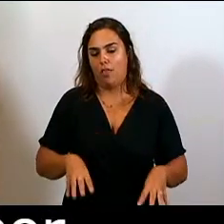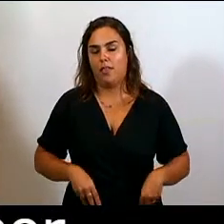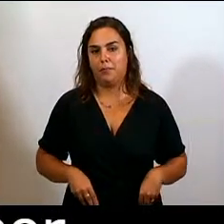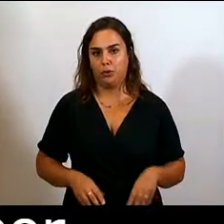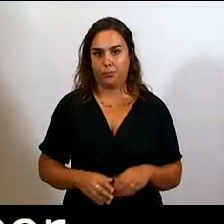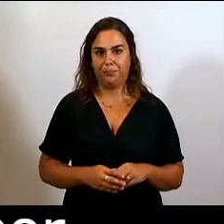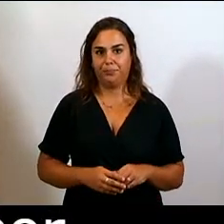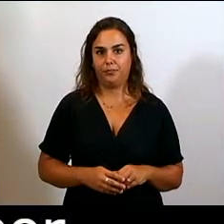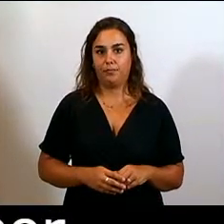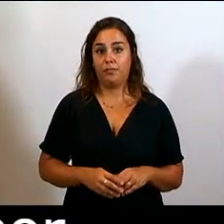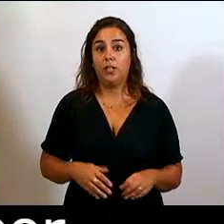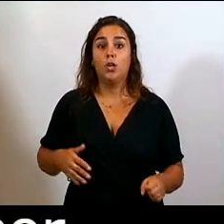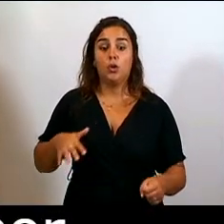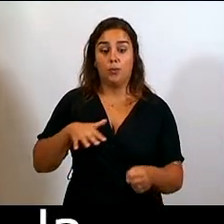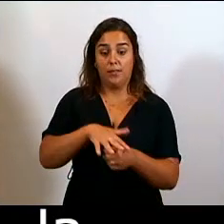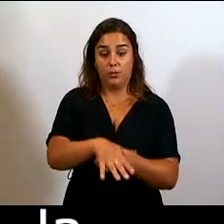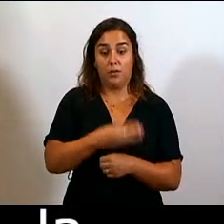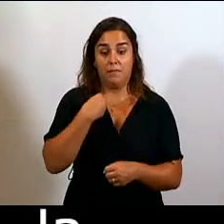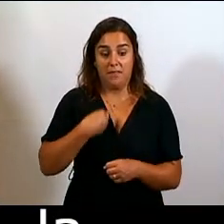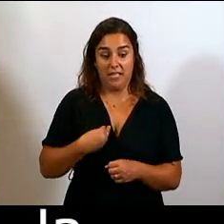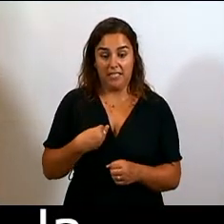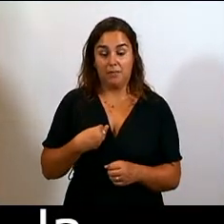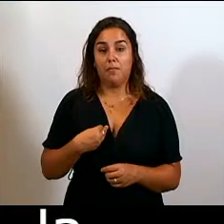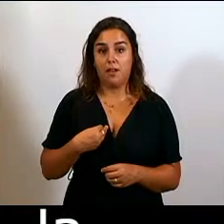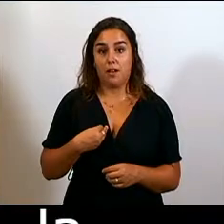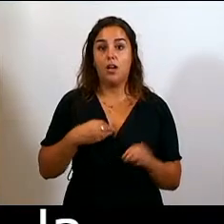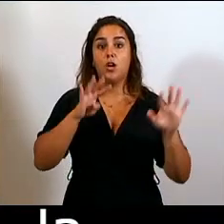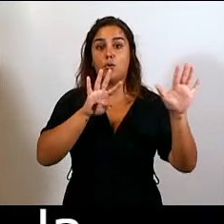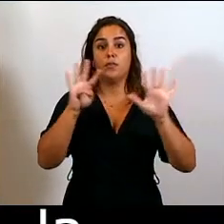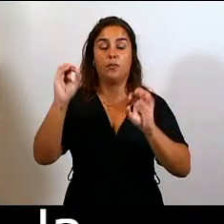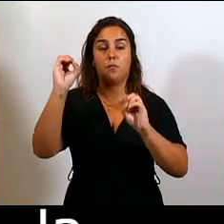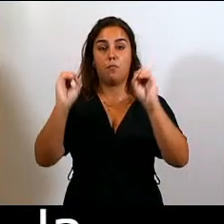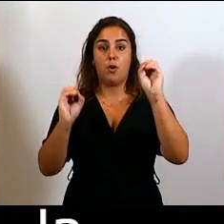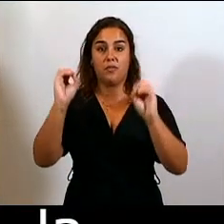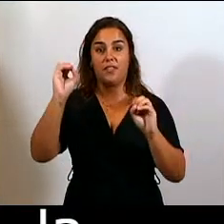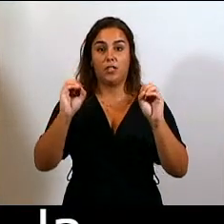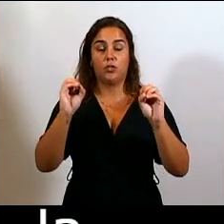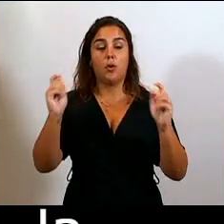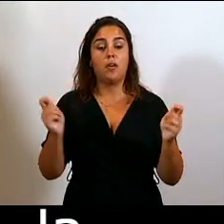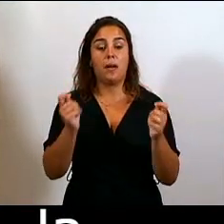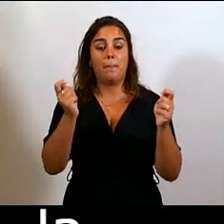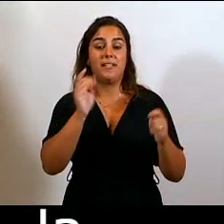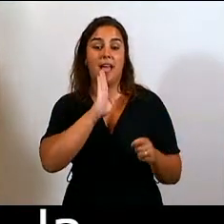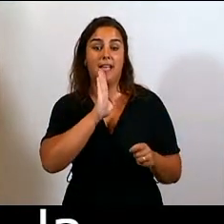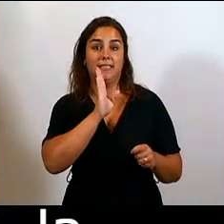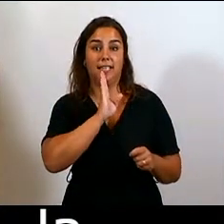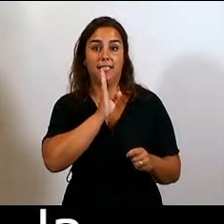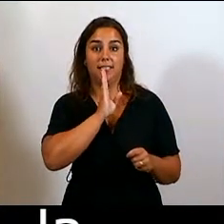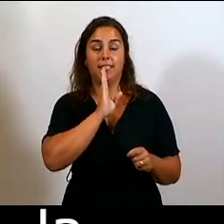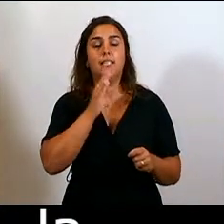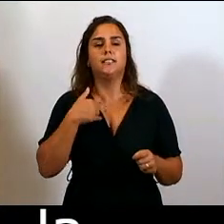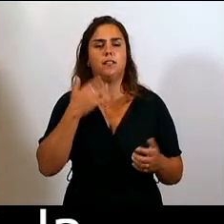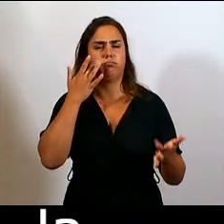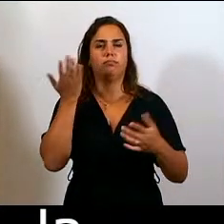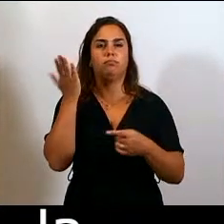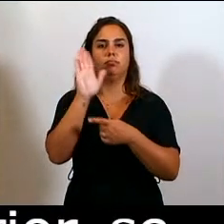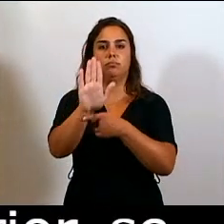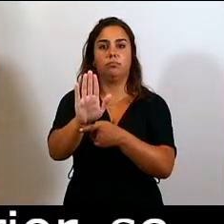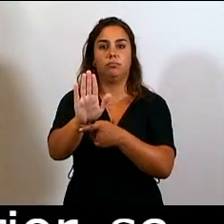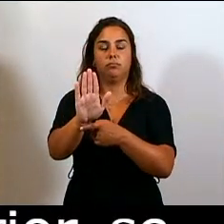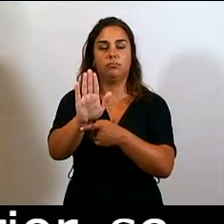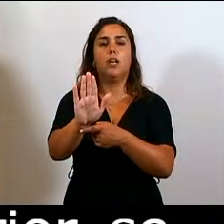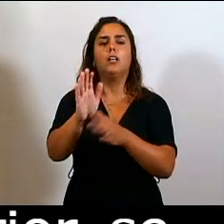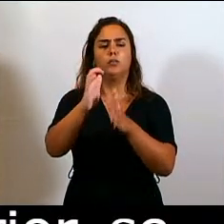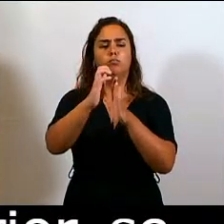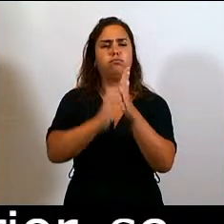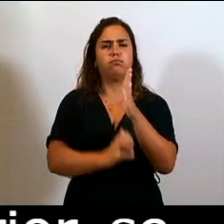la cobertura vacunal superior al 99% en la campaña anterior se vio reflejada en un descenso